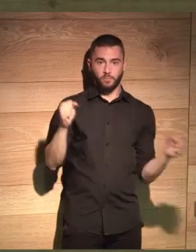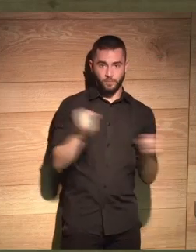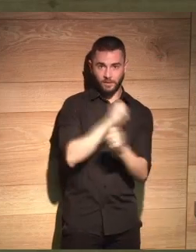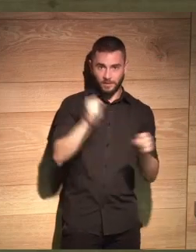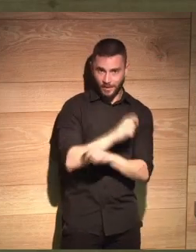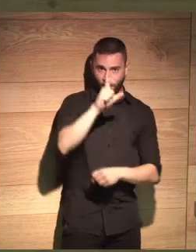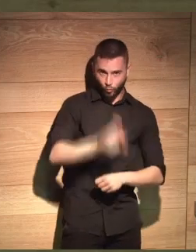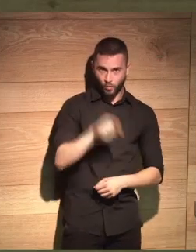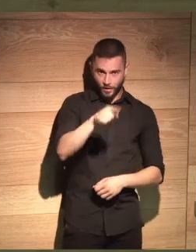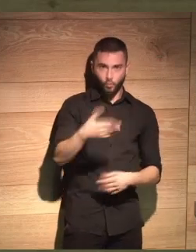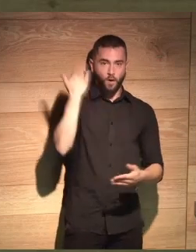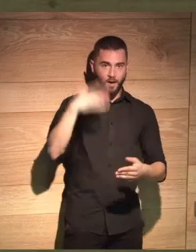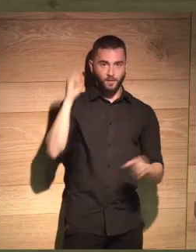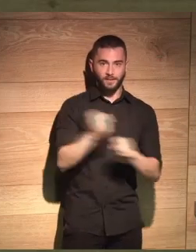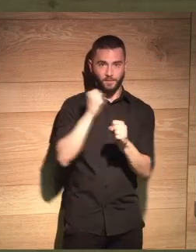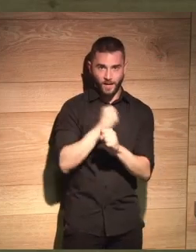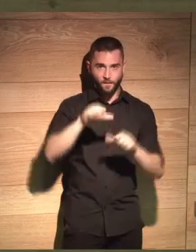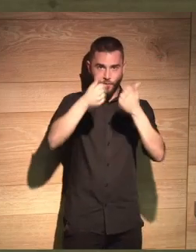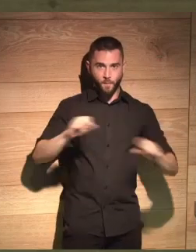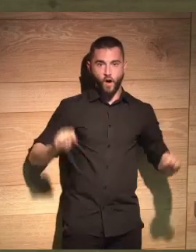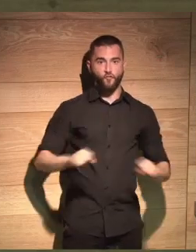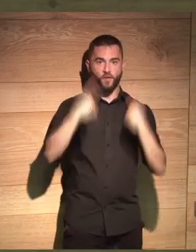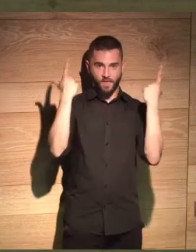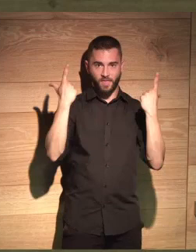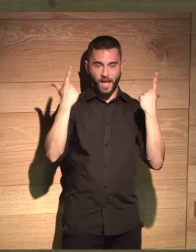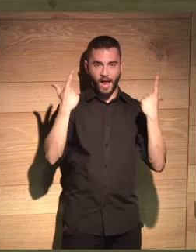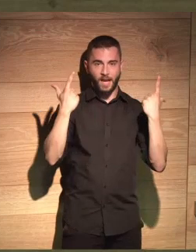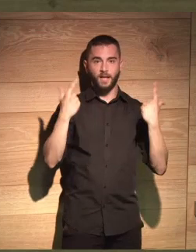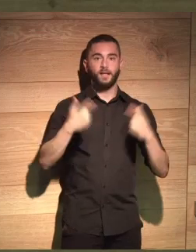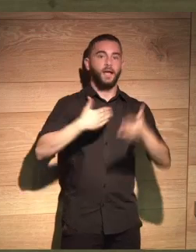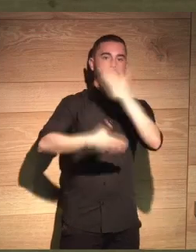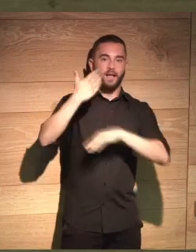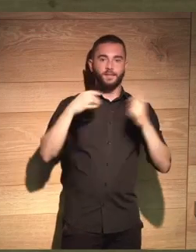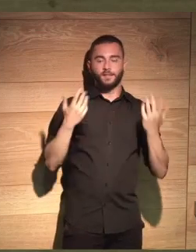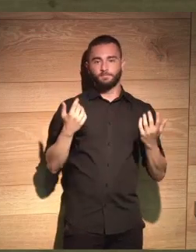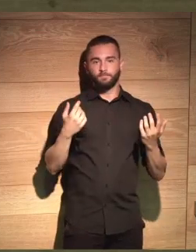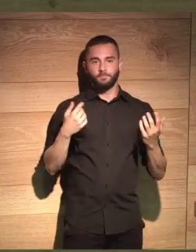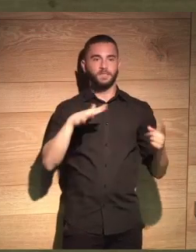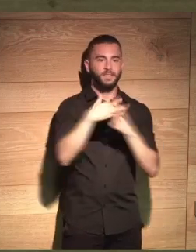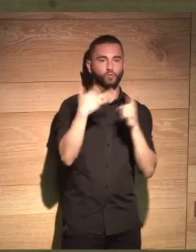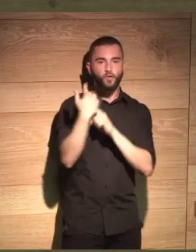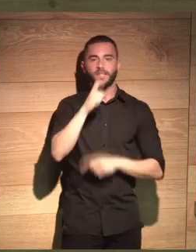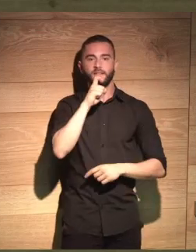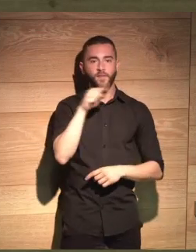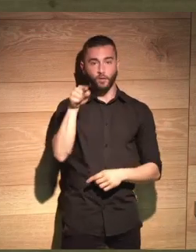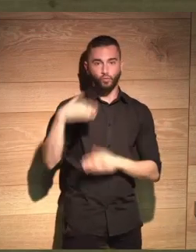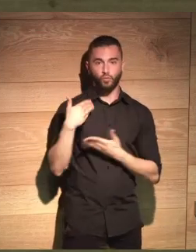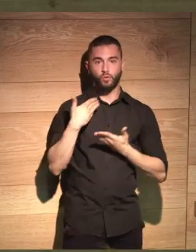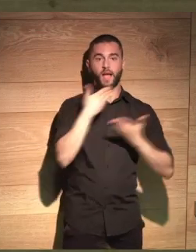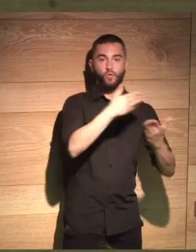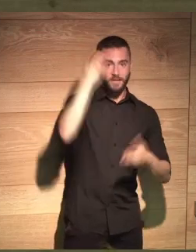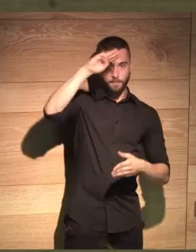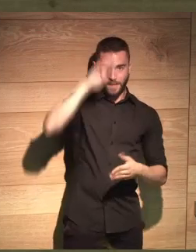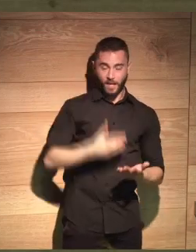casos judiciales para gente en situación muy difícil en Estados Unidos de